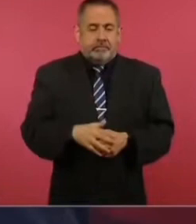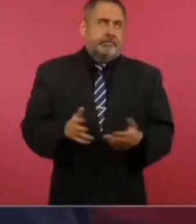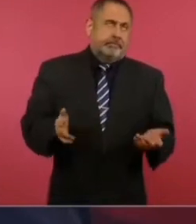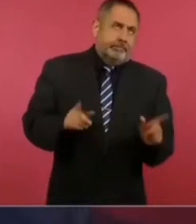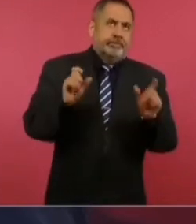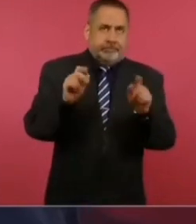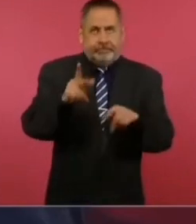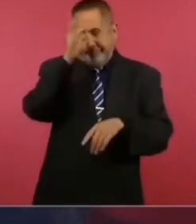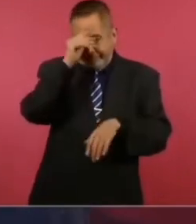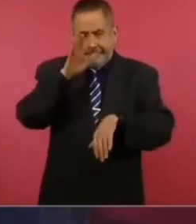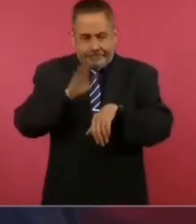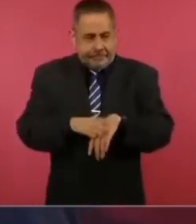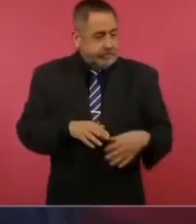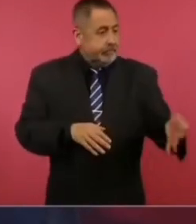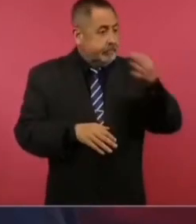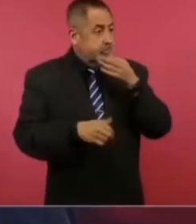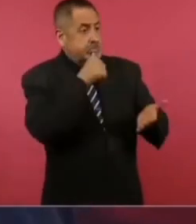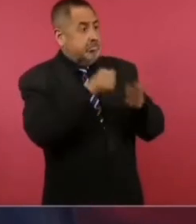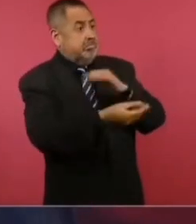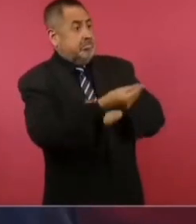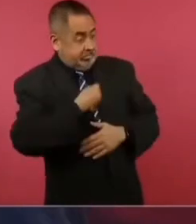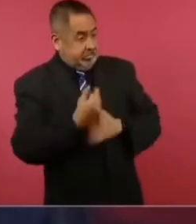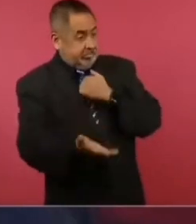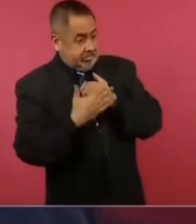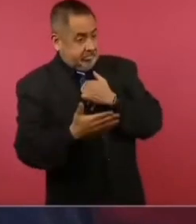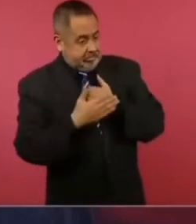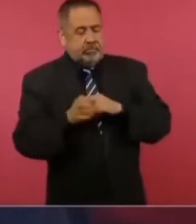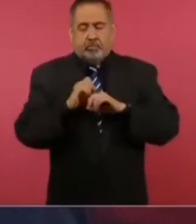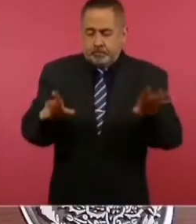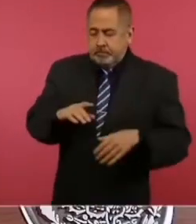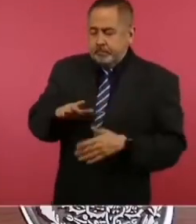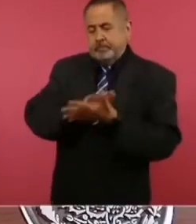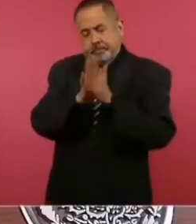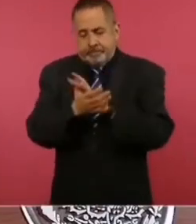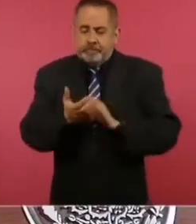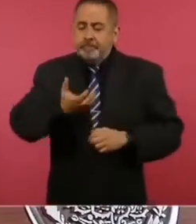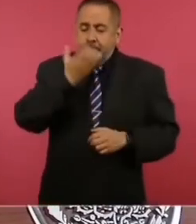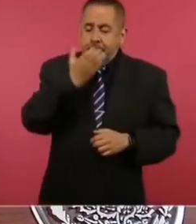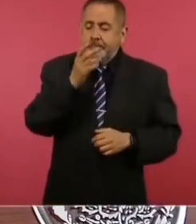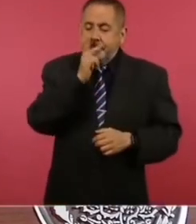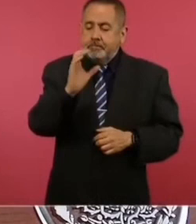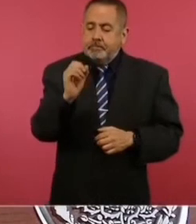quedamos. Una vez que me notifiquen, ya es conservadurismo corrupto.